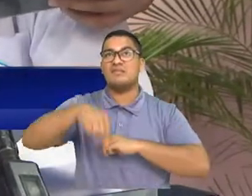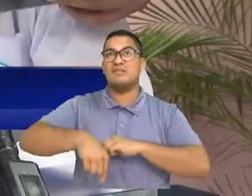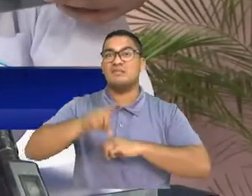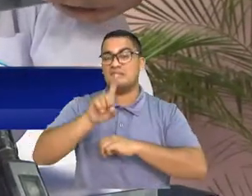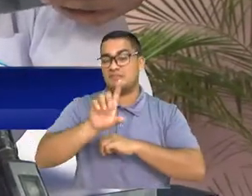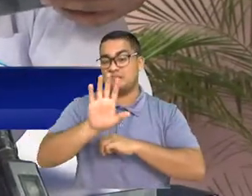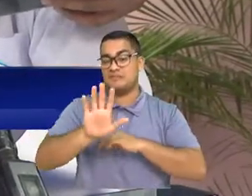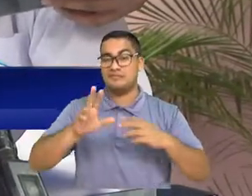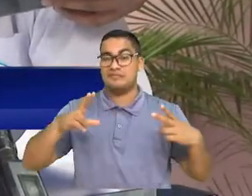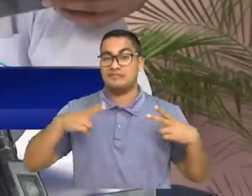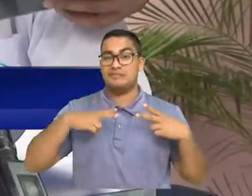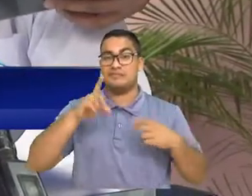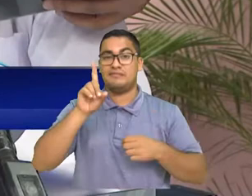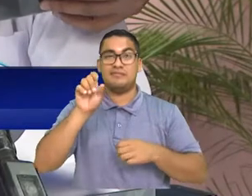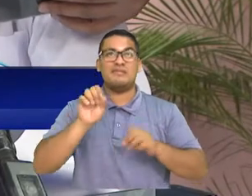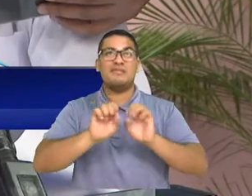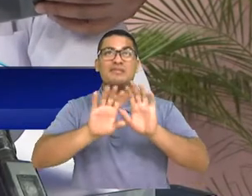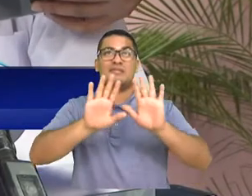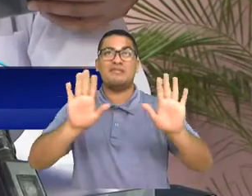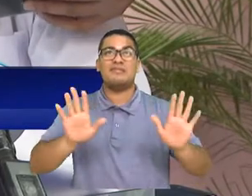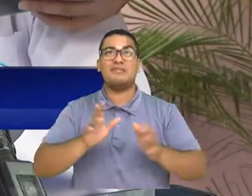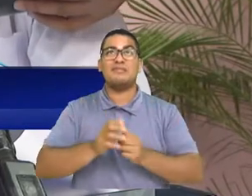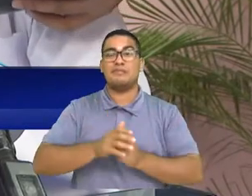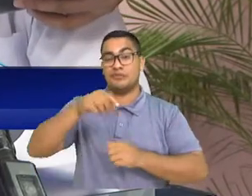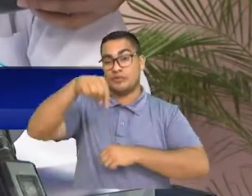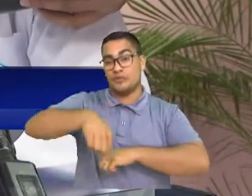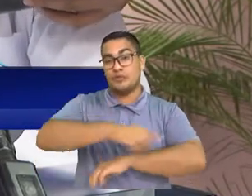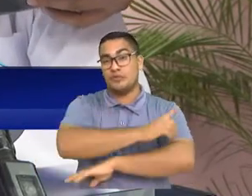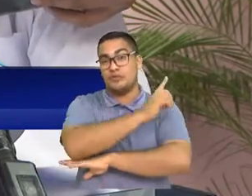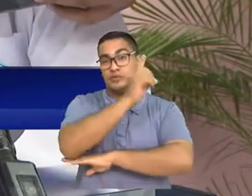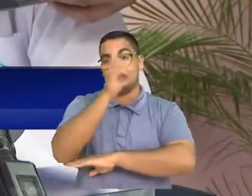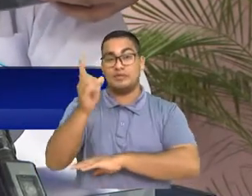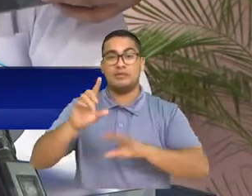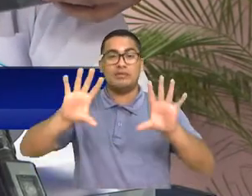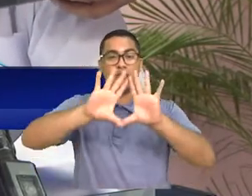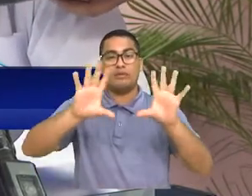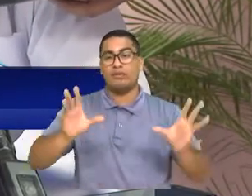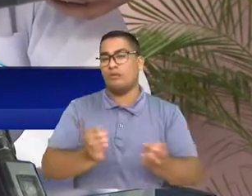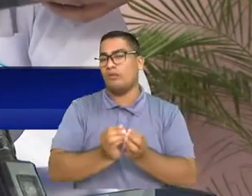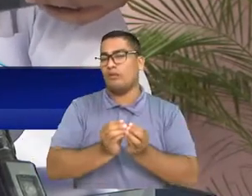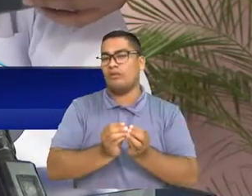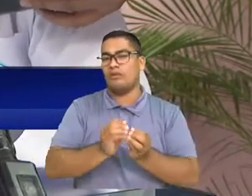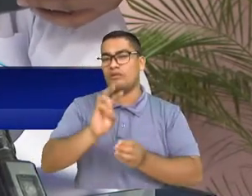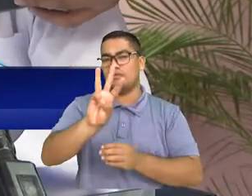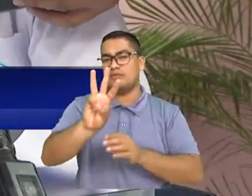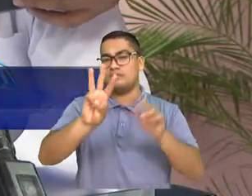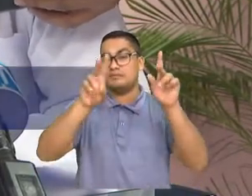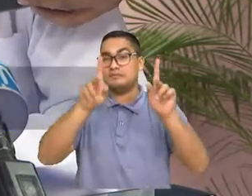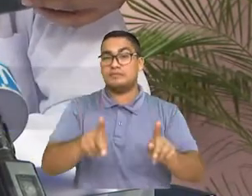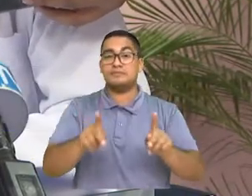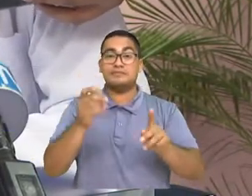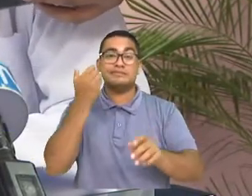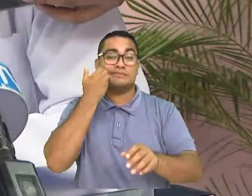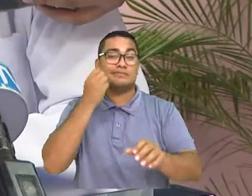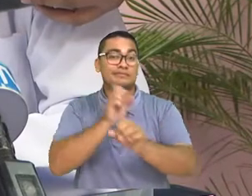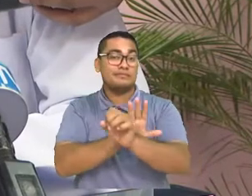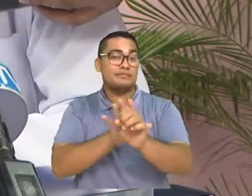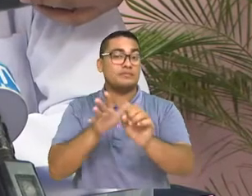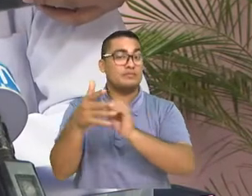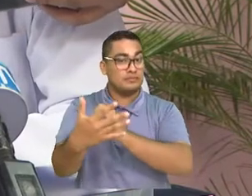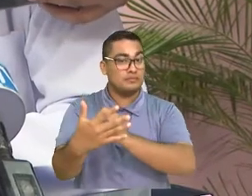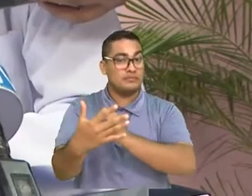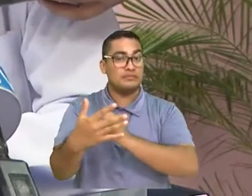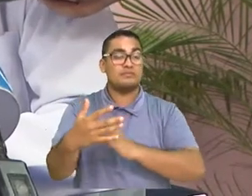abril, 10 de la mañana. Hoy tenemos en total 3 personas con